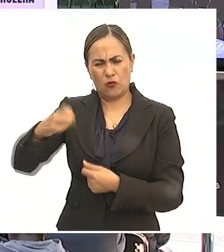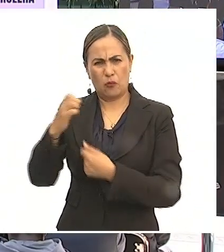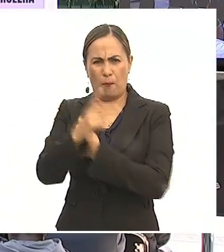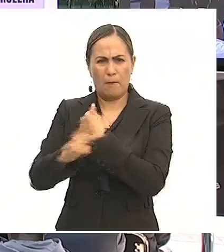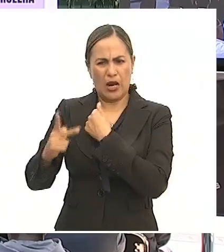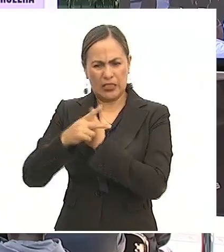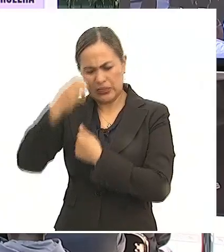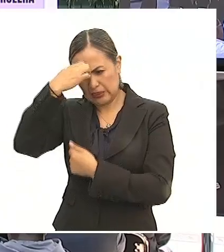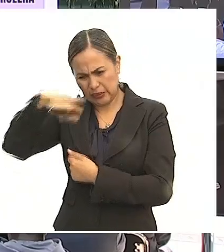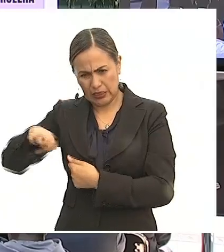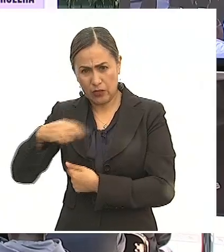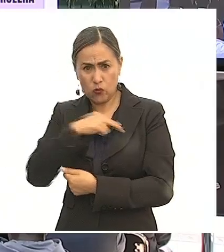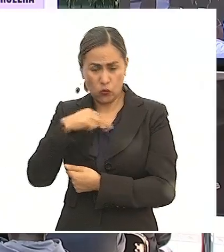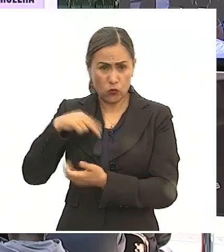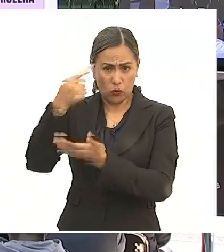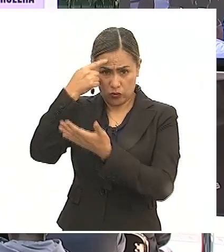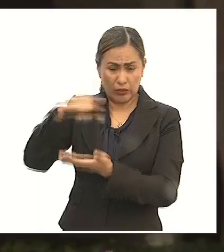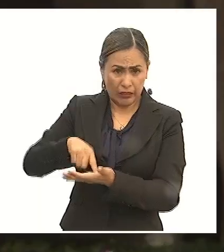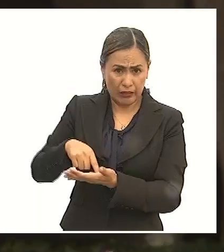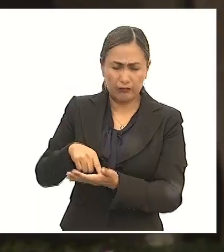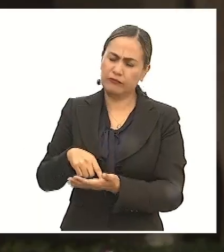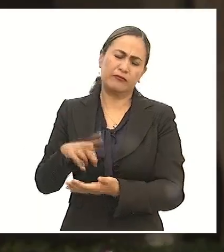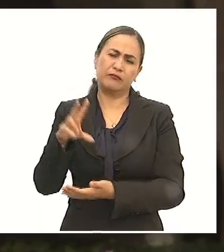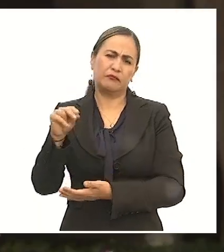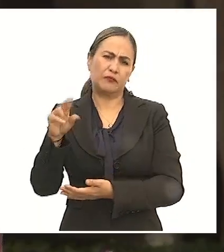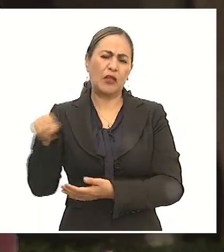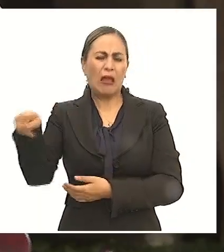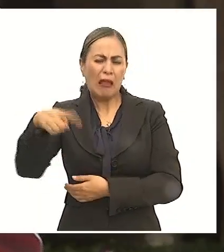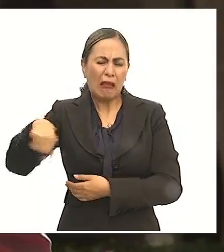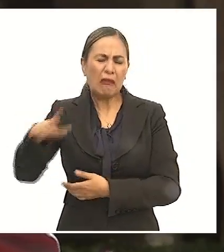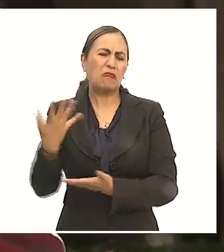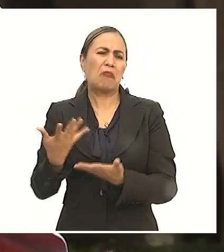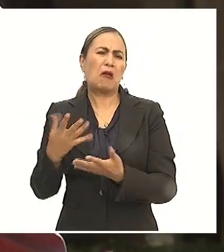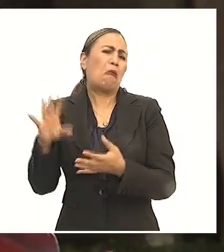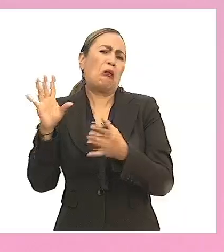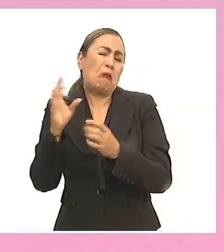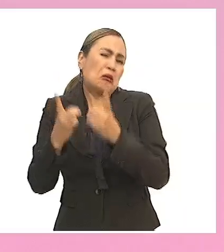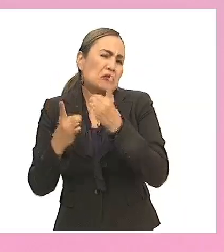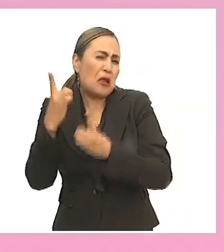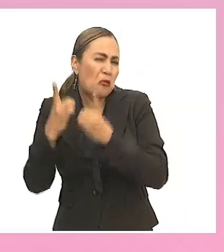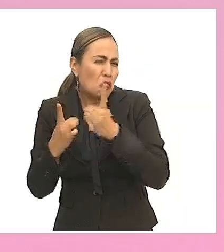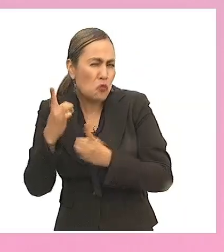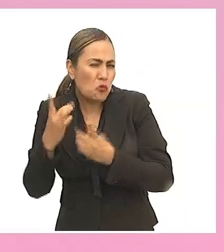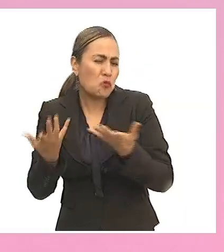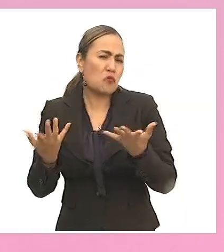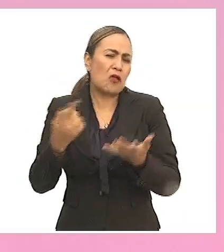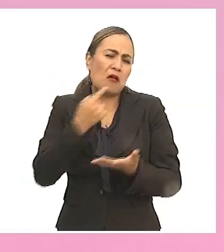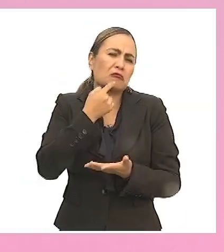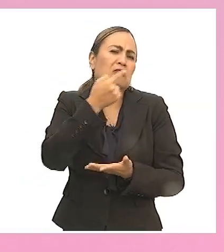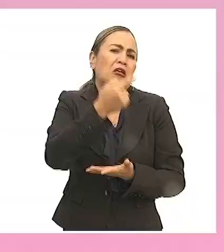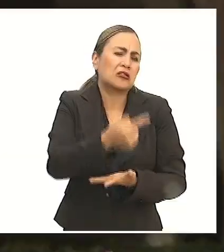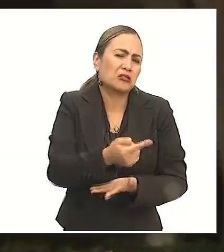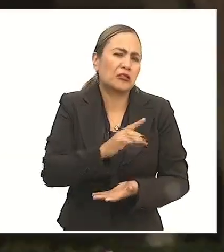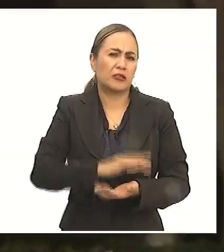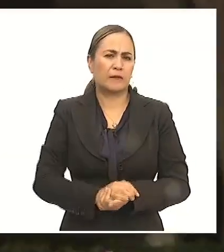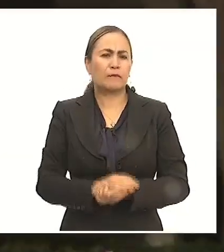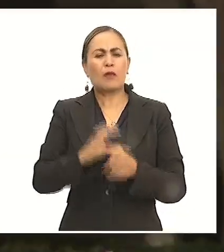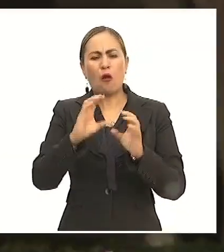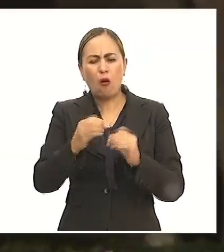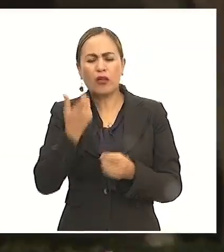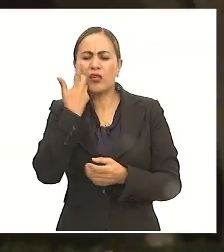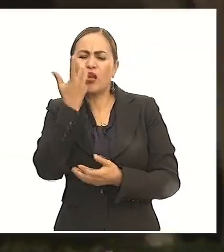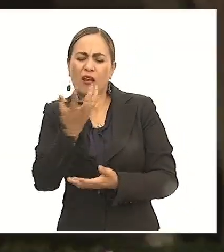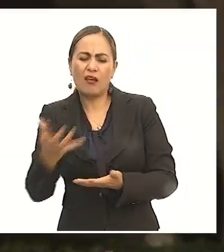están en su papel, en especular y obtener